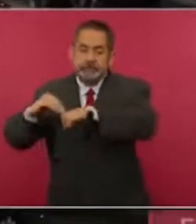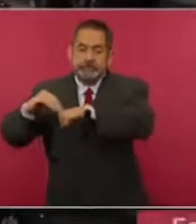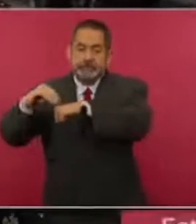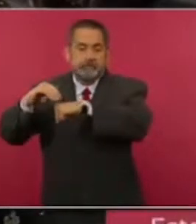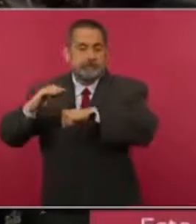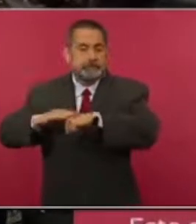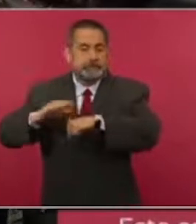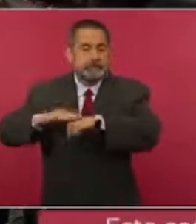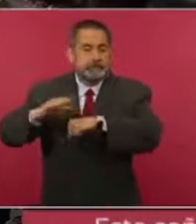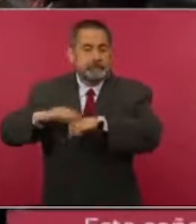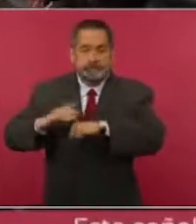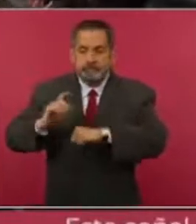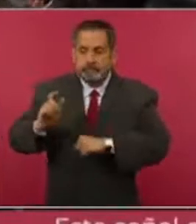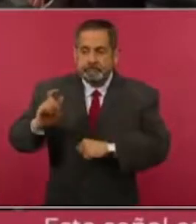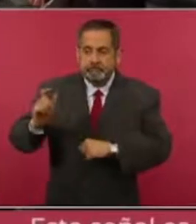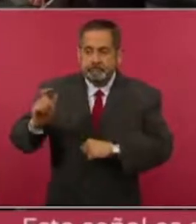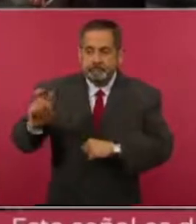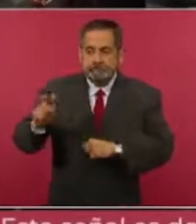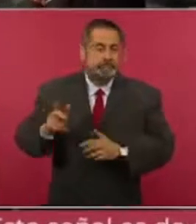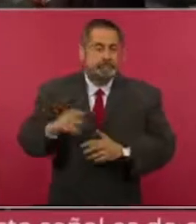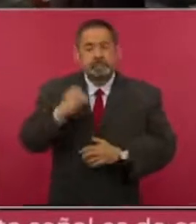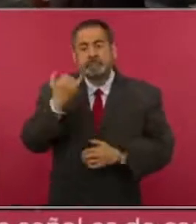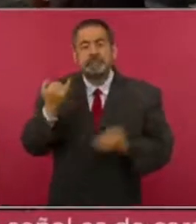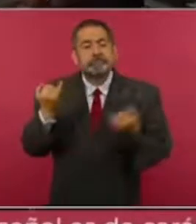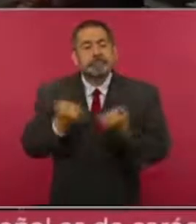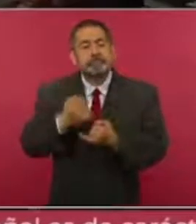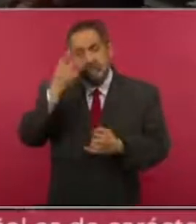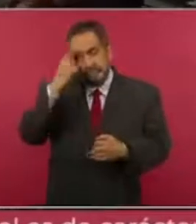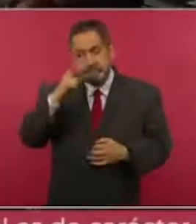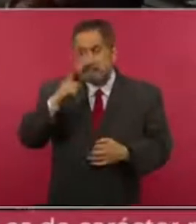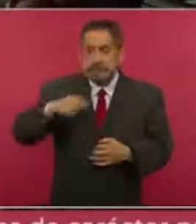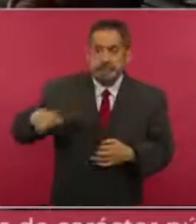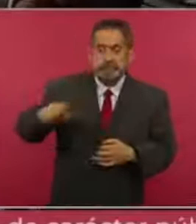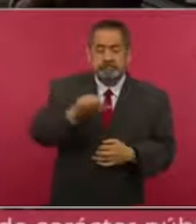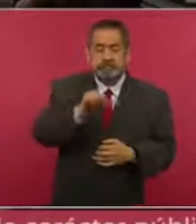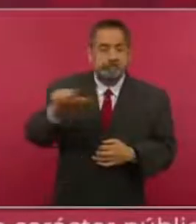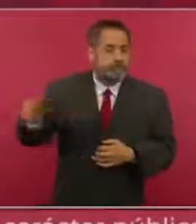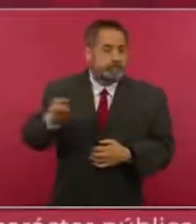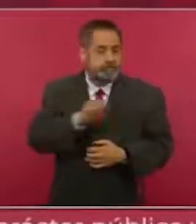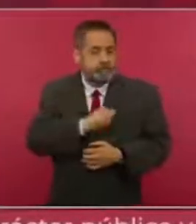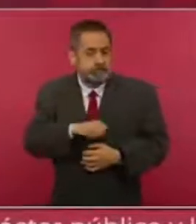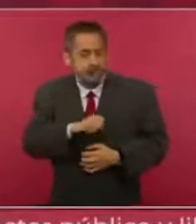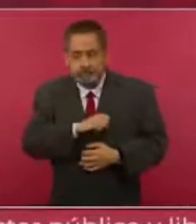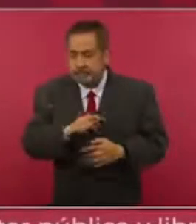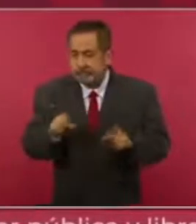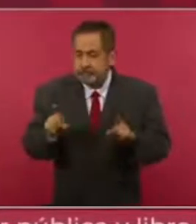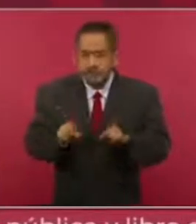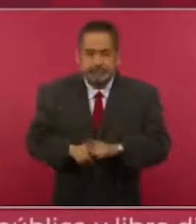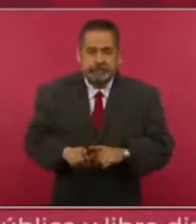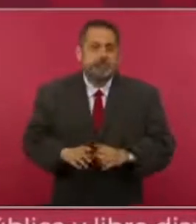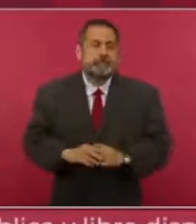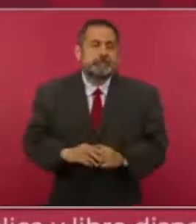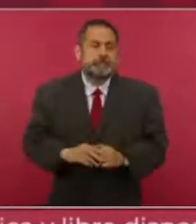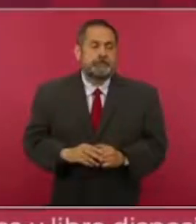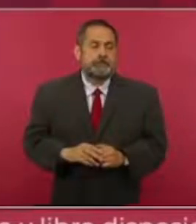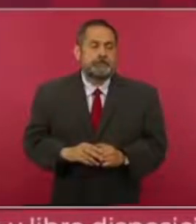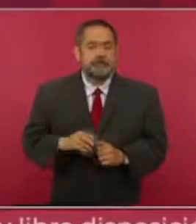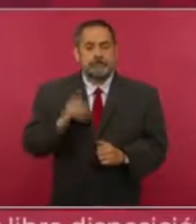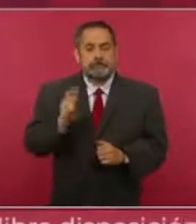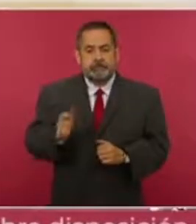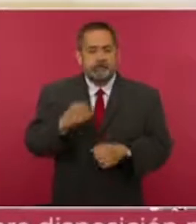el presupuesto. Lo mismo en el caso de salud. Estamos trabajando ya para que